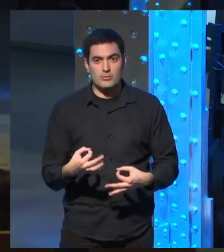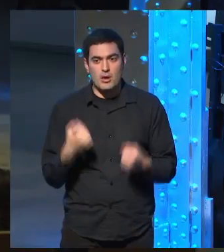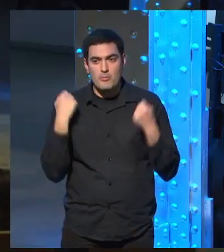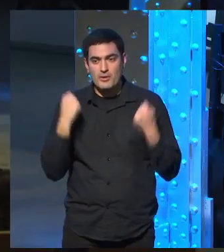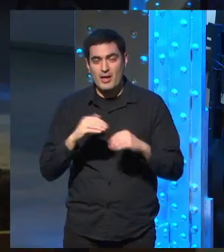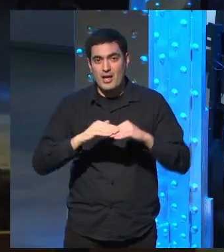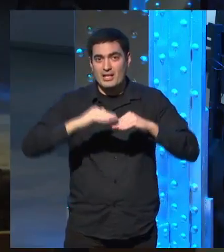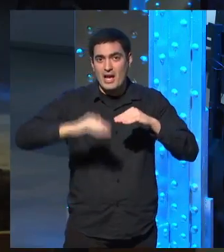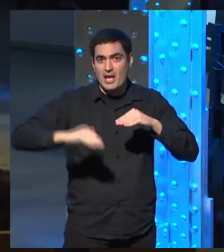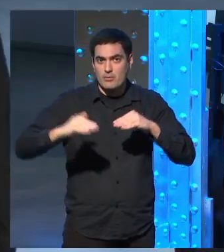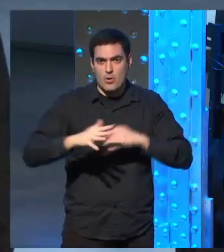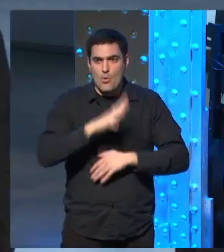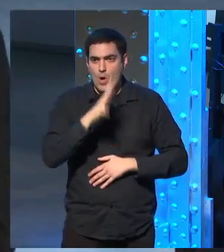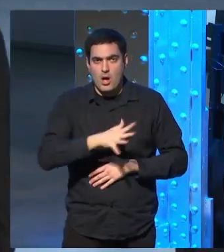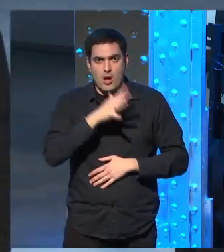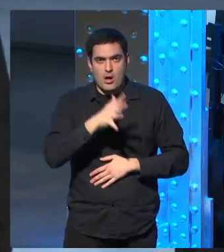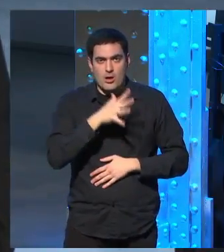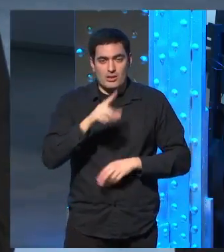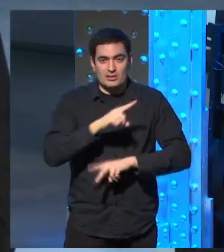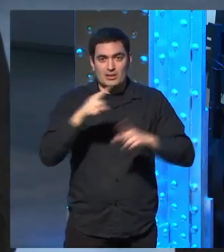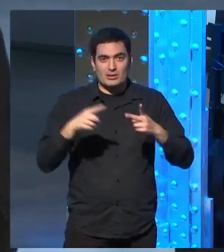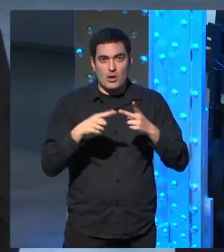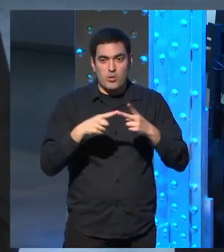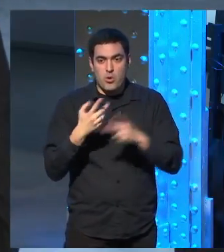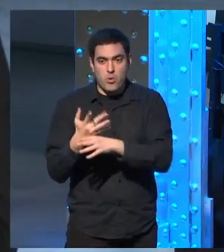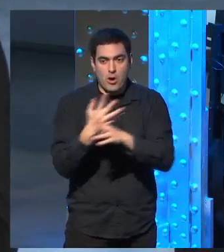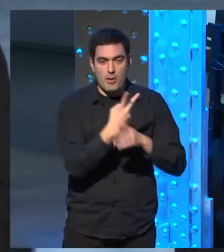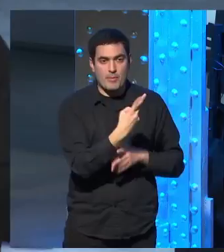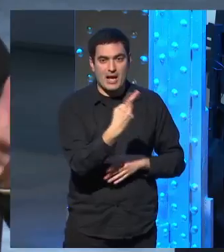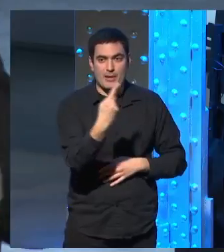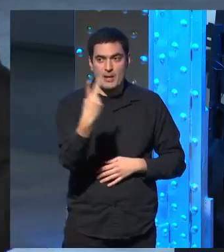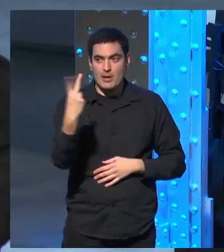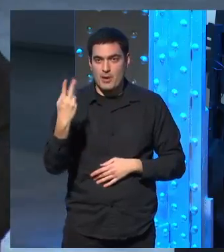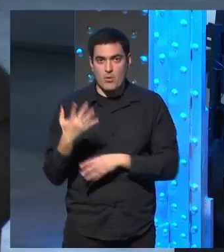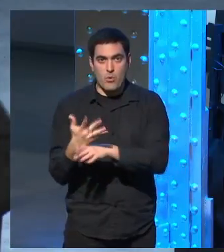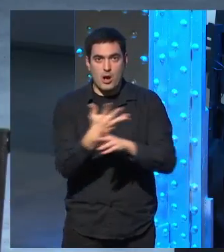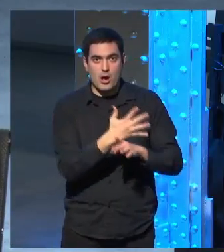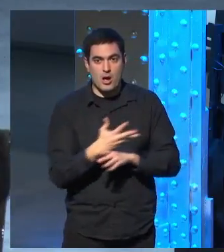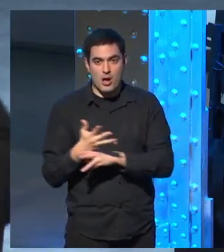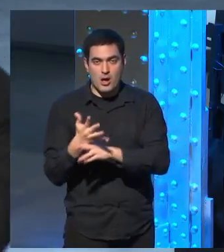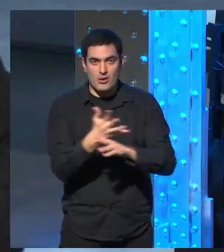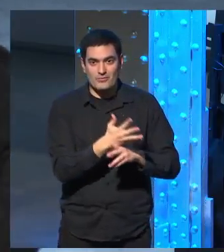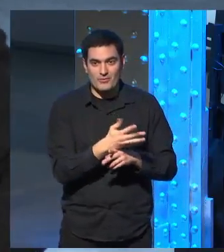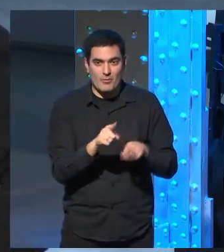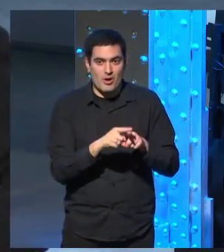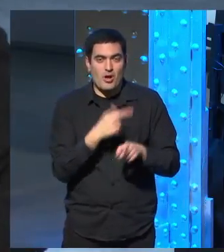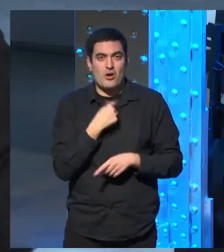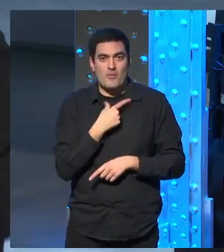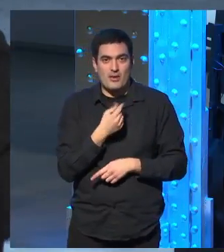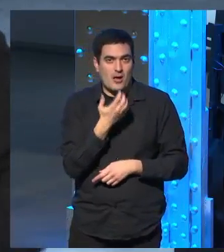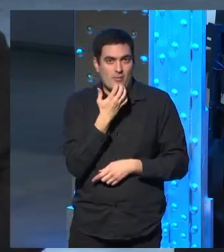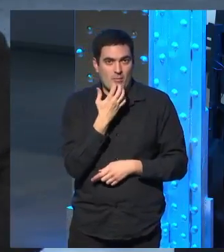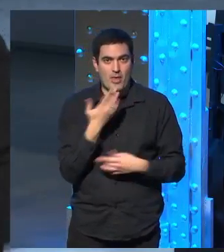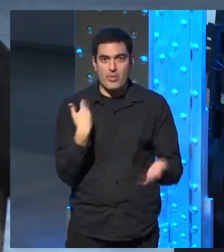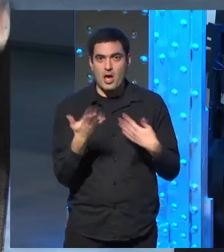potencia rítmica impresionante. Y el segundo, el Gioco delle Coppie, el juego de las parejas, es una comedia. Es una comedia, es una broma, es